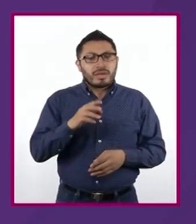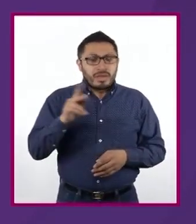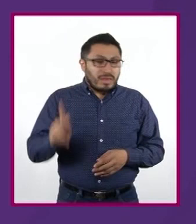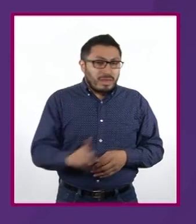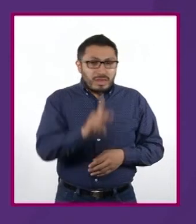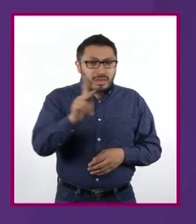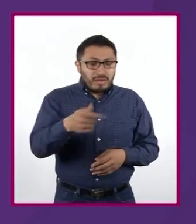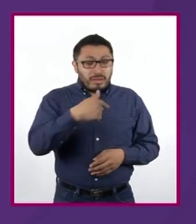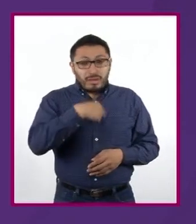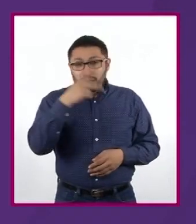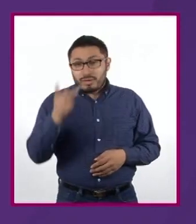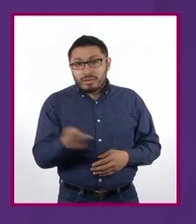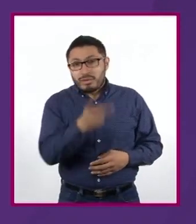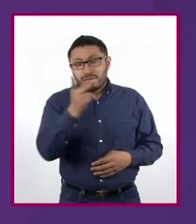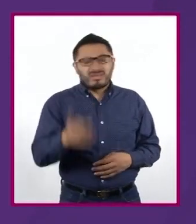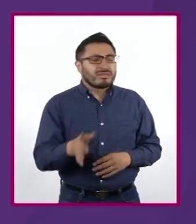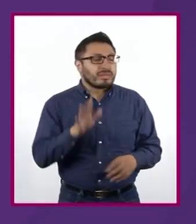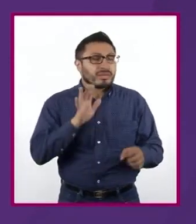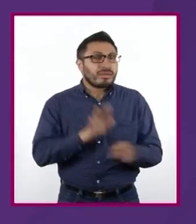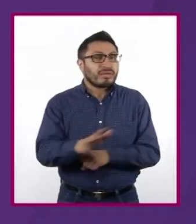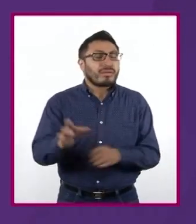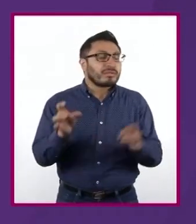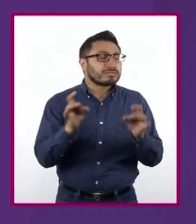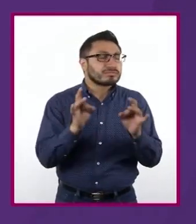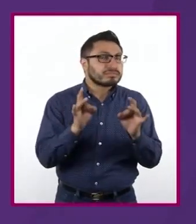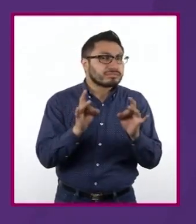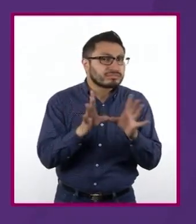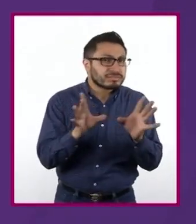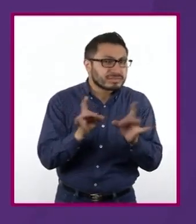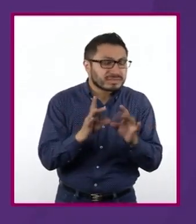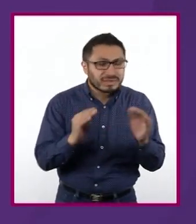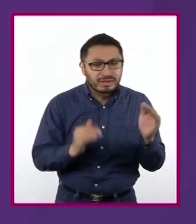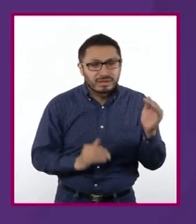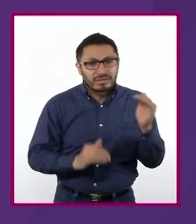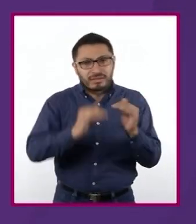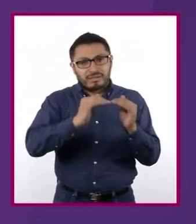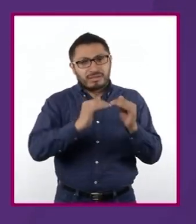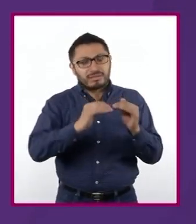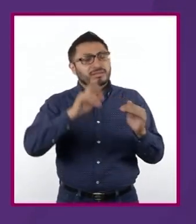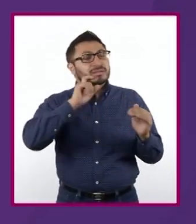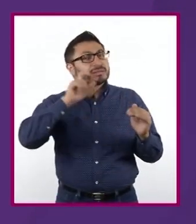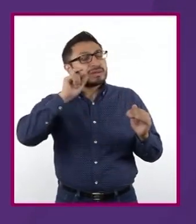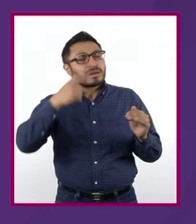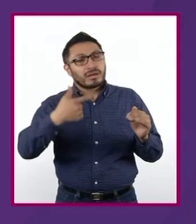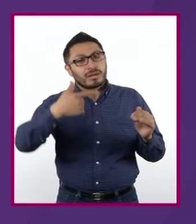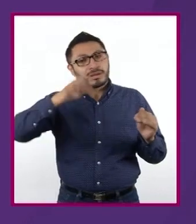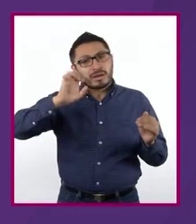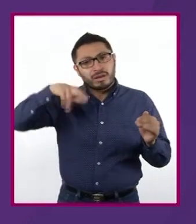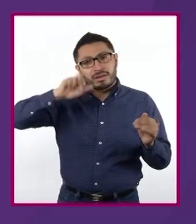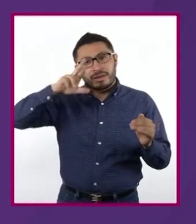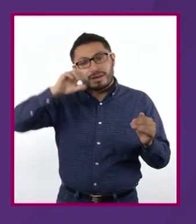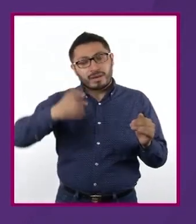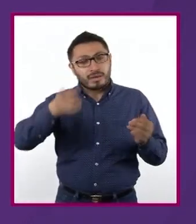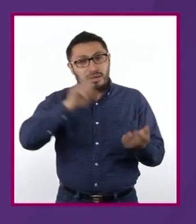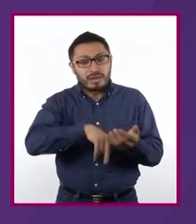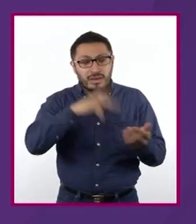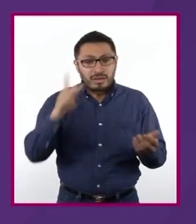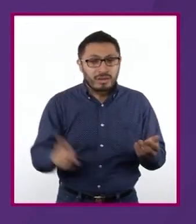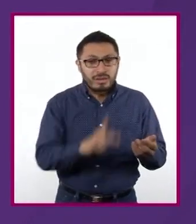pregunta es, ¿cuál es la situación de igualdad de género en el sector rural de